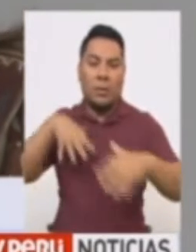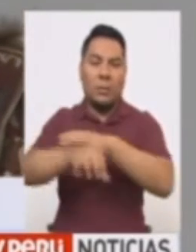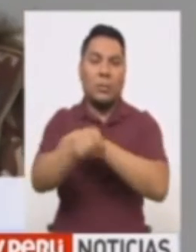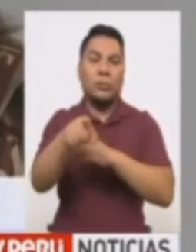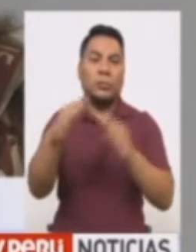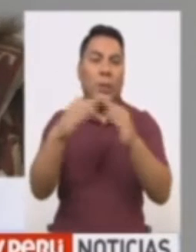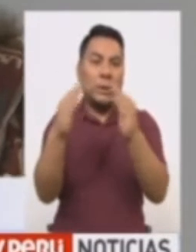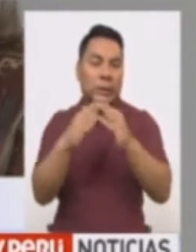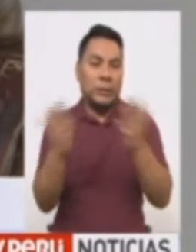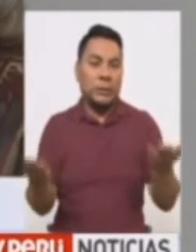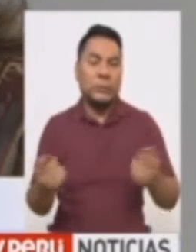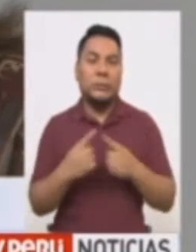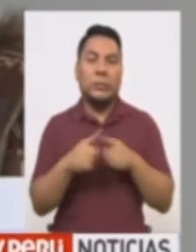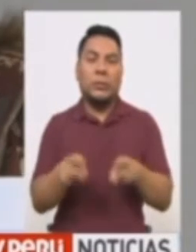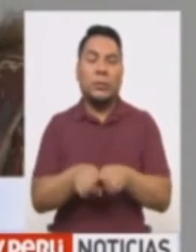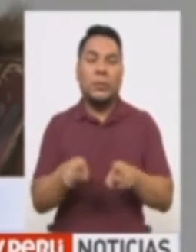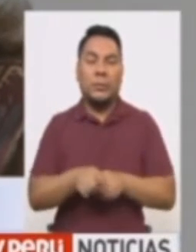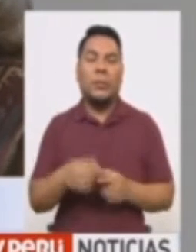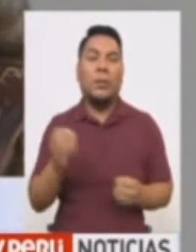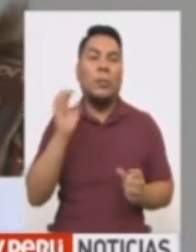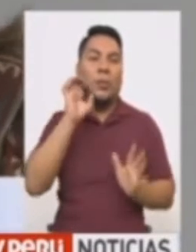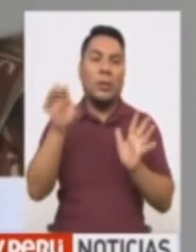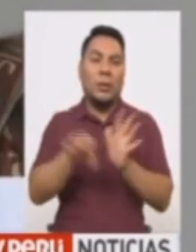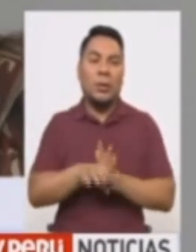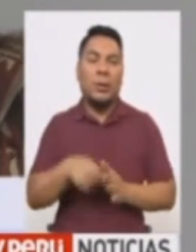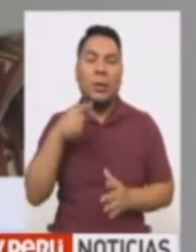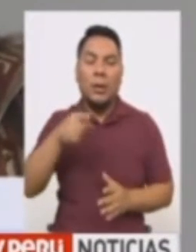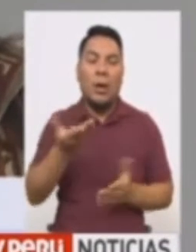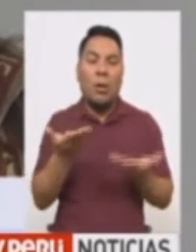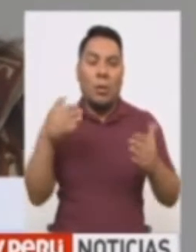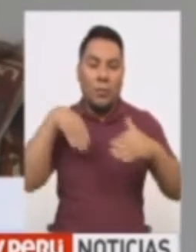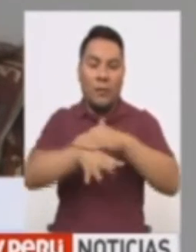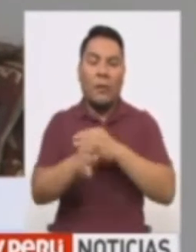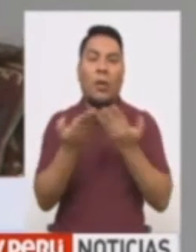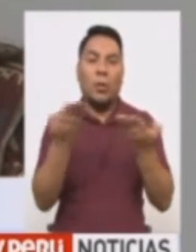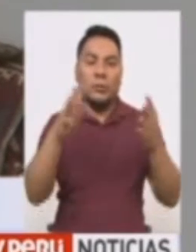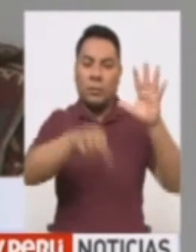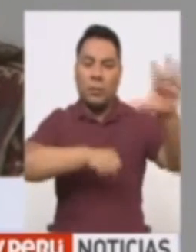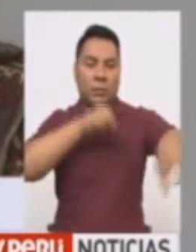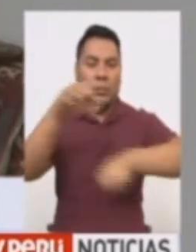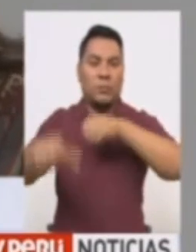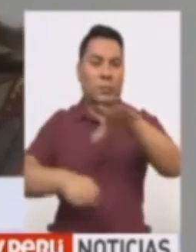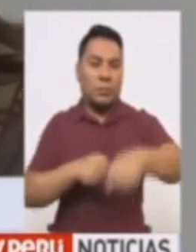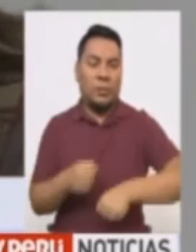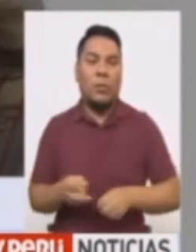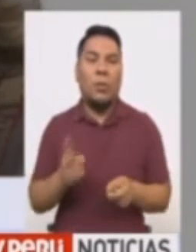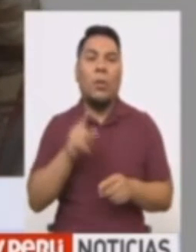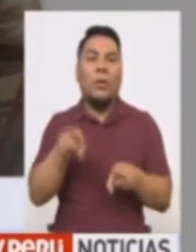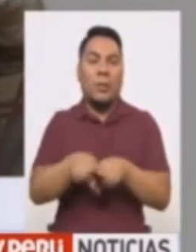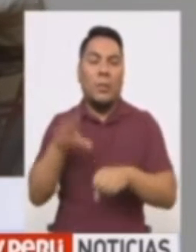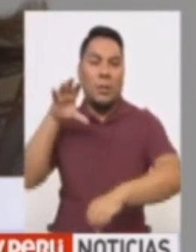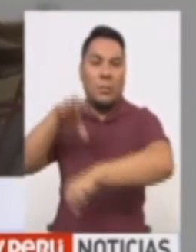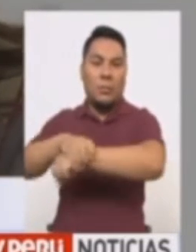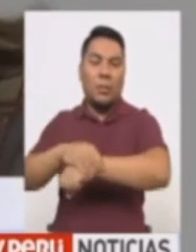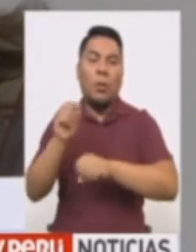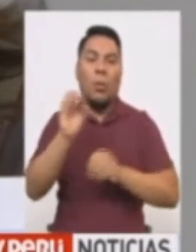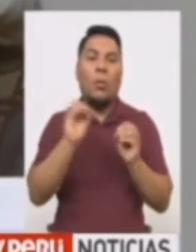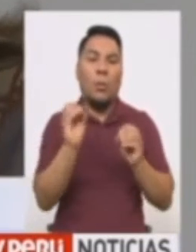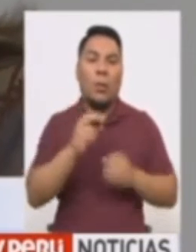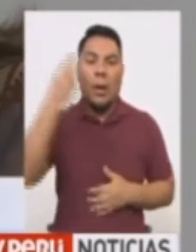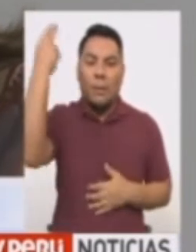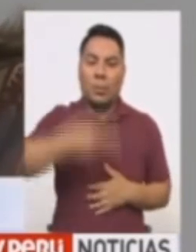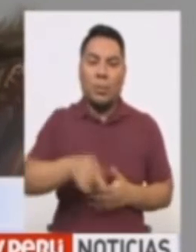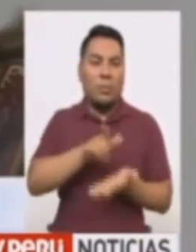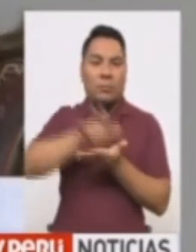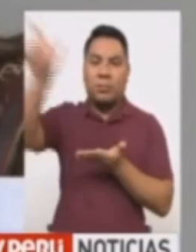o una medida limitativa de derechos, como puede ser un embargo o una prisión preventiva o un impedimento de salir del país, el juez